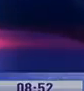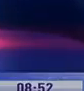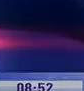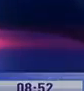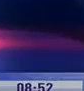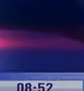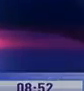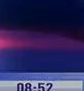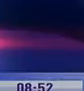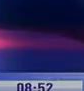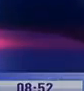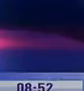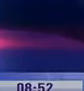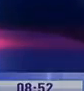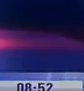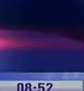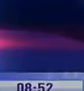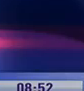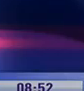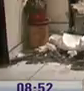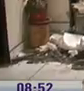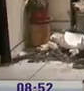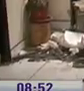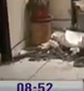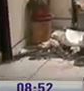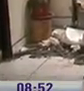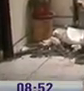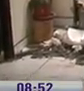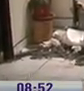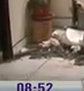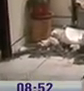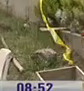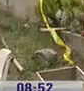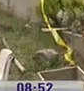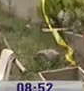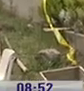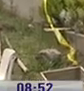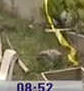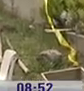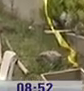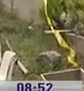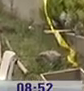7700 a nombre de Diego pino en Quito informó Andrea